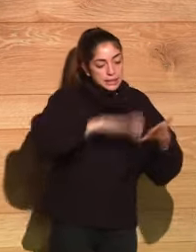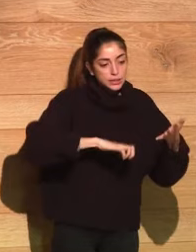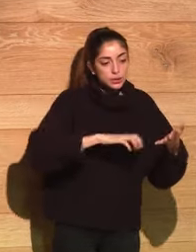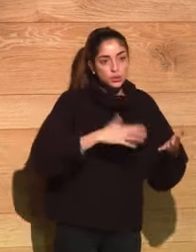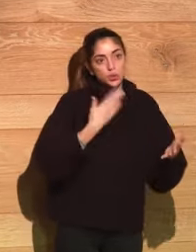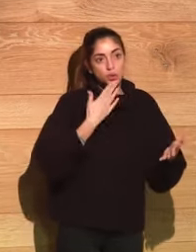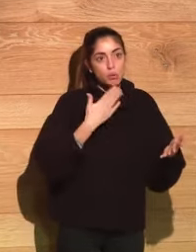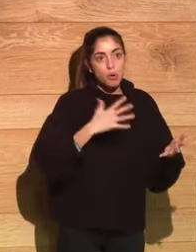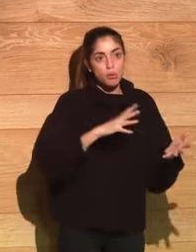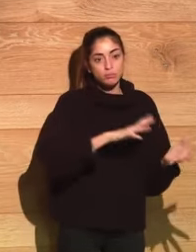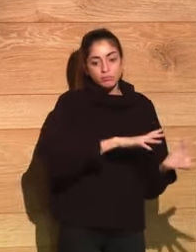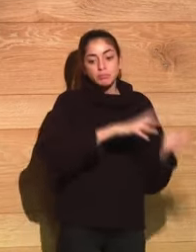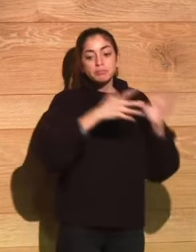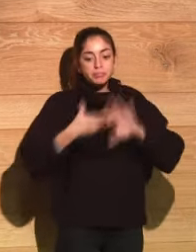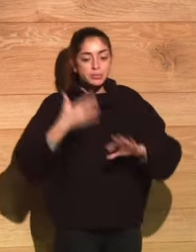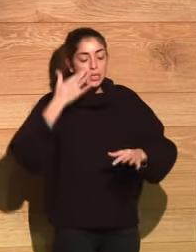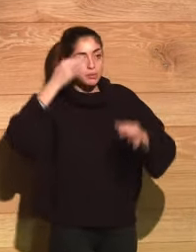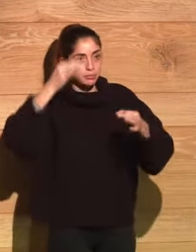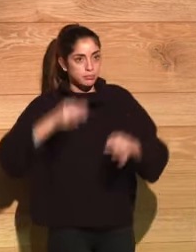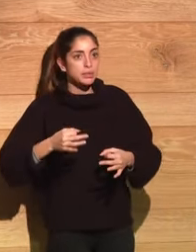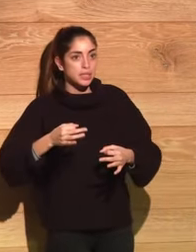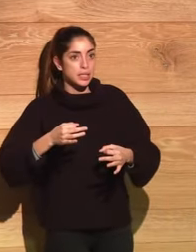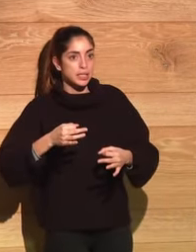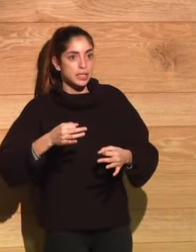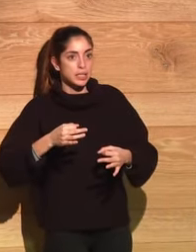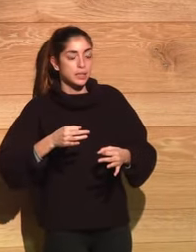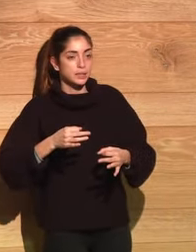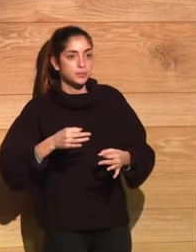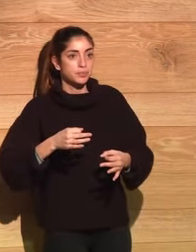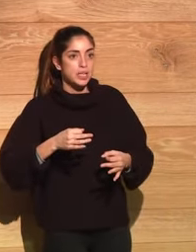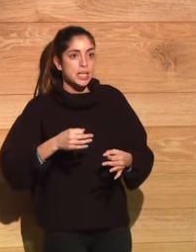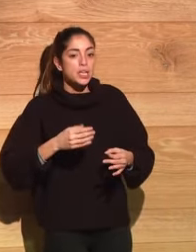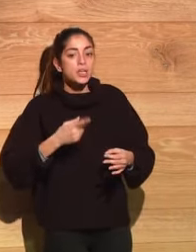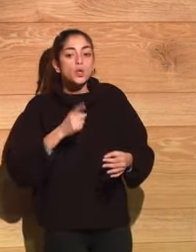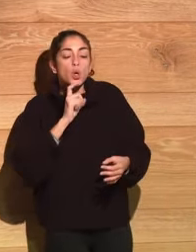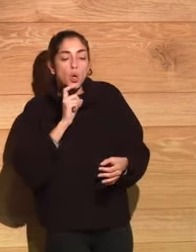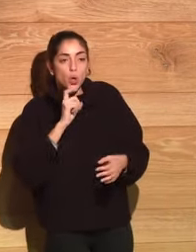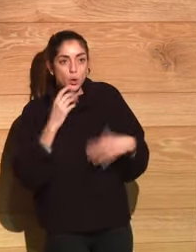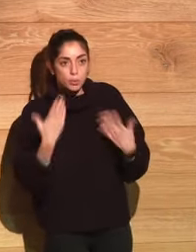vida del prologuista, ¿no? ¿Y de qué forma había tenido ese impacto?